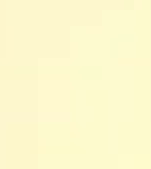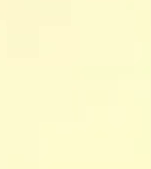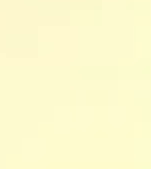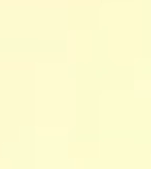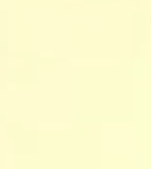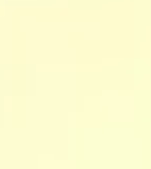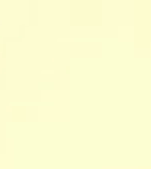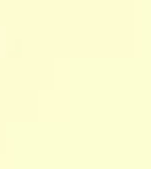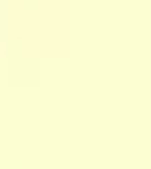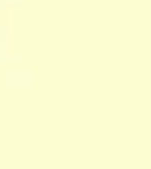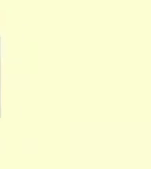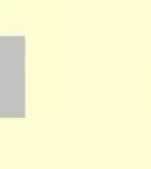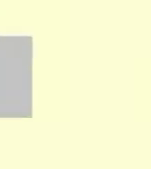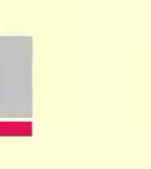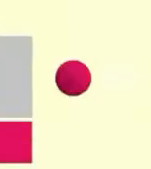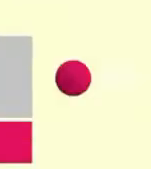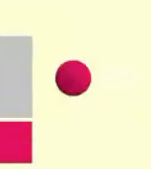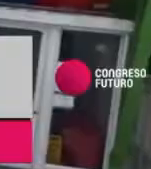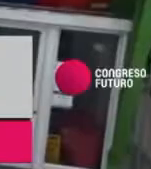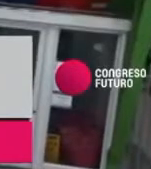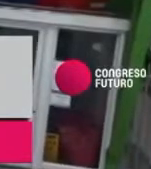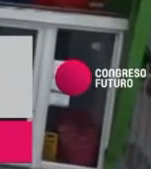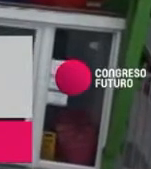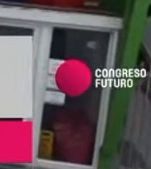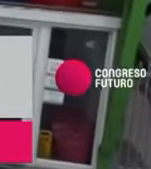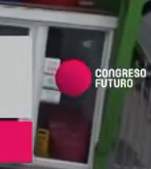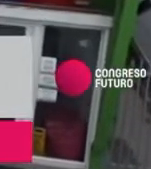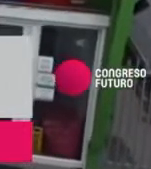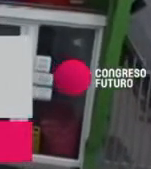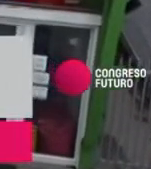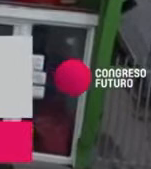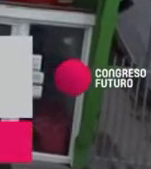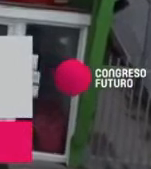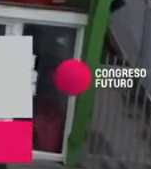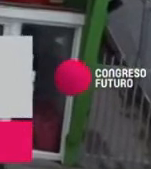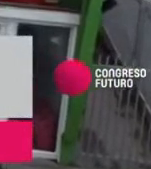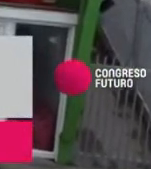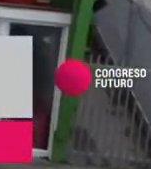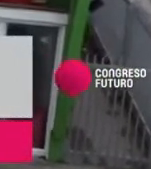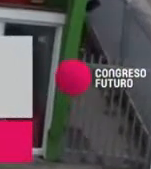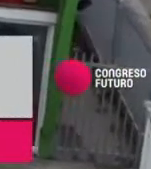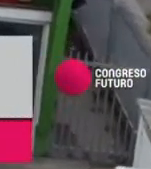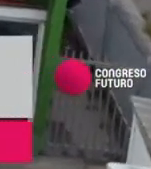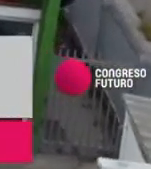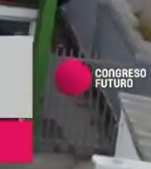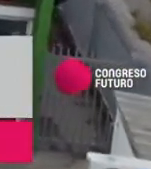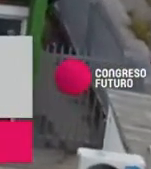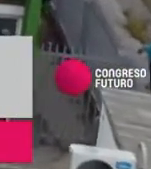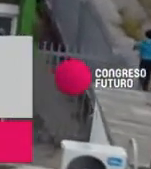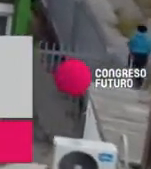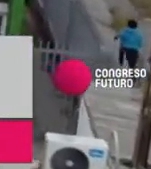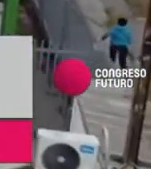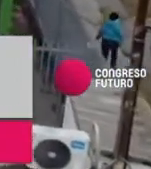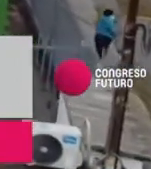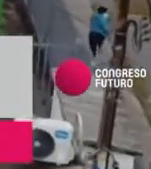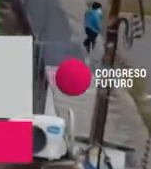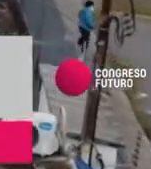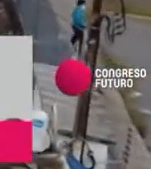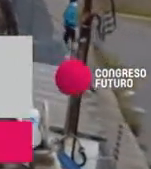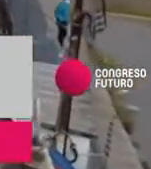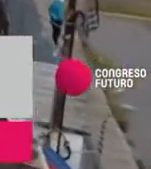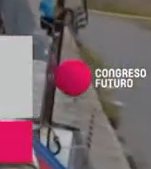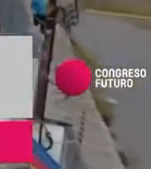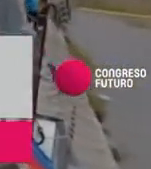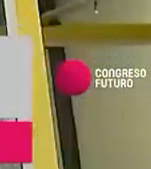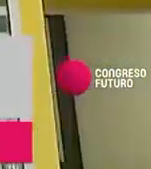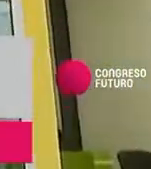La fábrica se presenta como una oportunidad para los vecinos de la comuna de Renca, donde pueden crecer y desarrollar la creatividad. Y